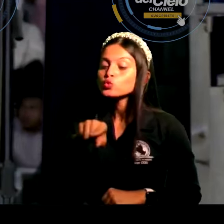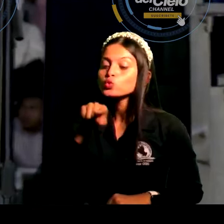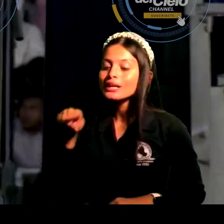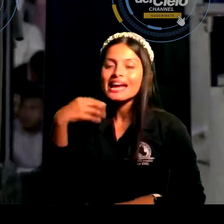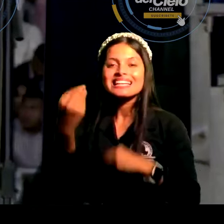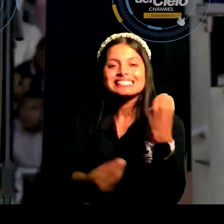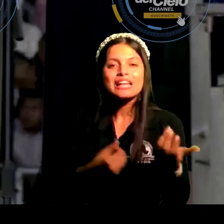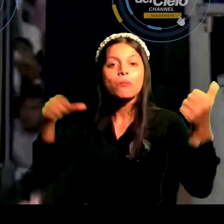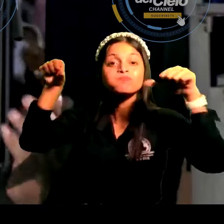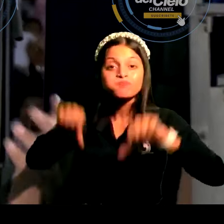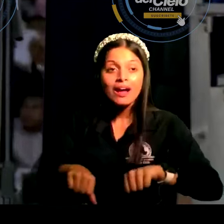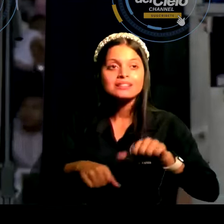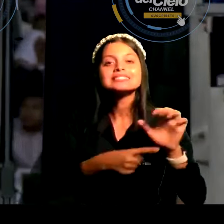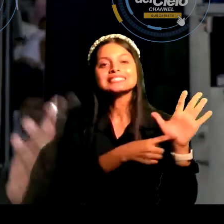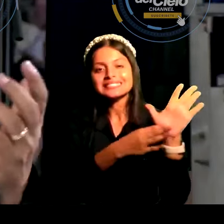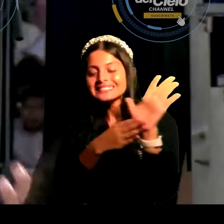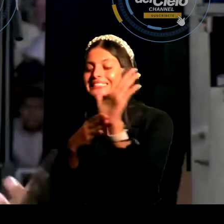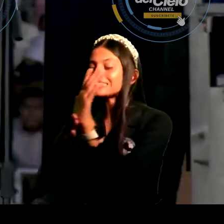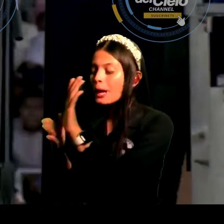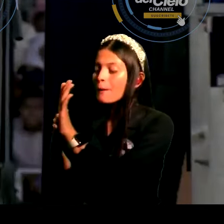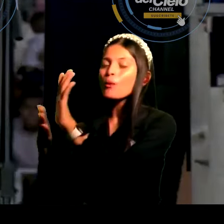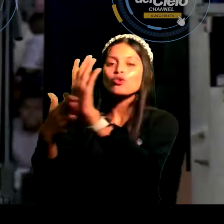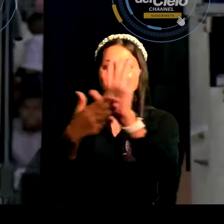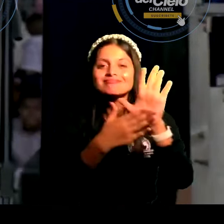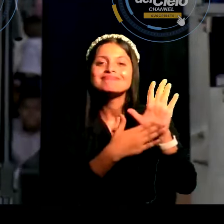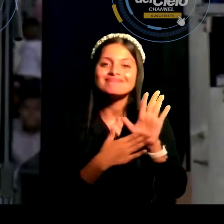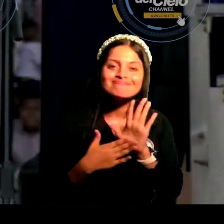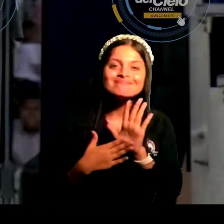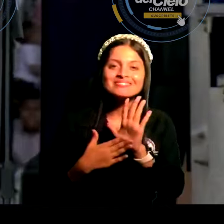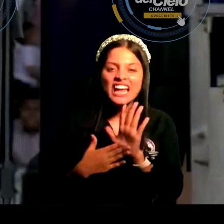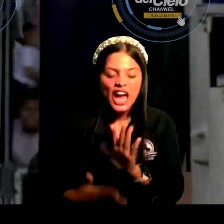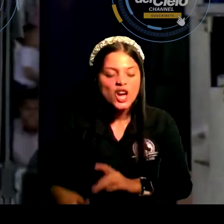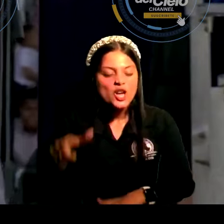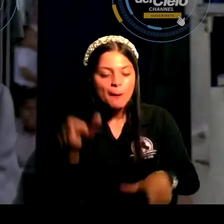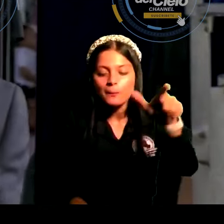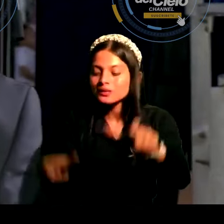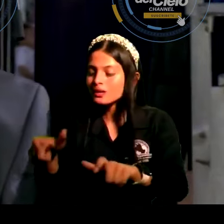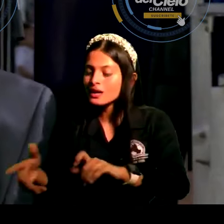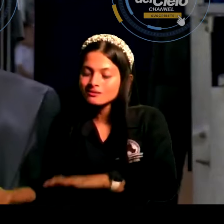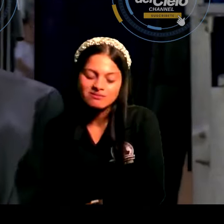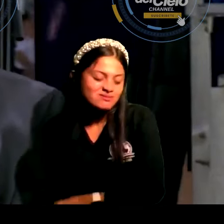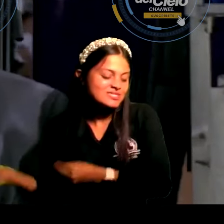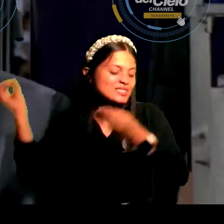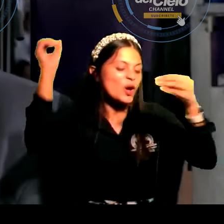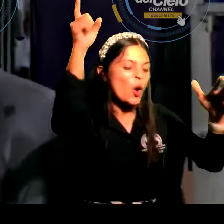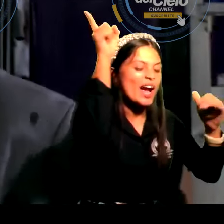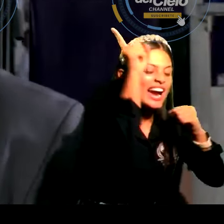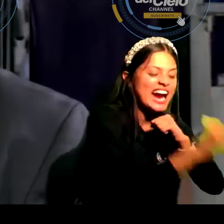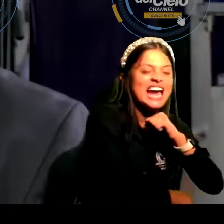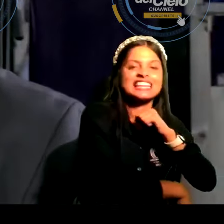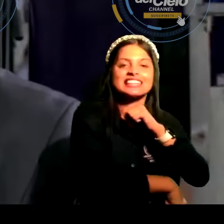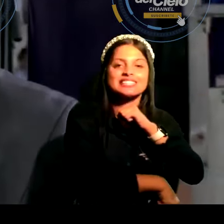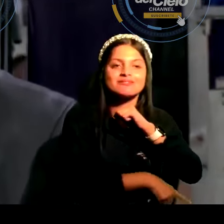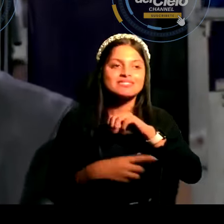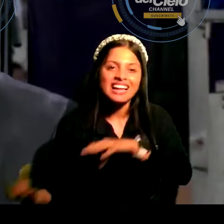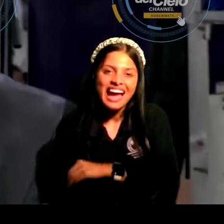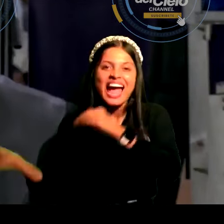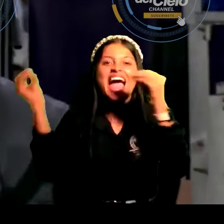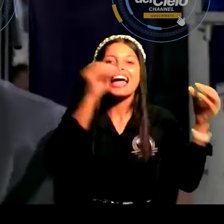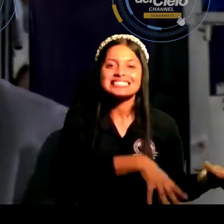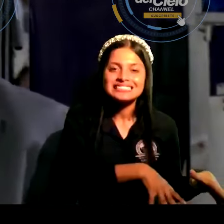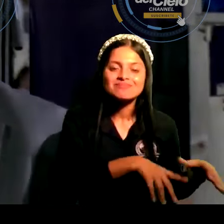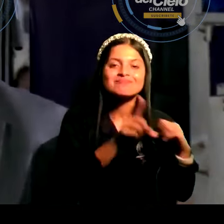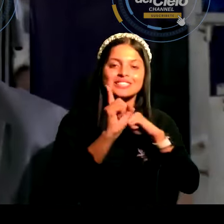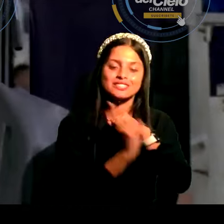la muerte y el Hades fueron lanzados al lago de fuego. Esta es la muerte segunda.